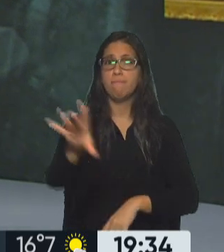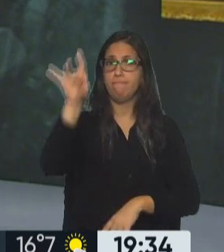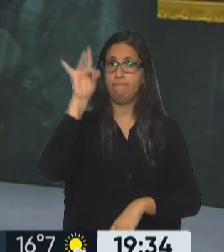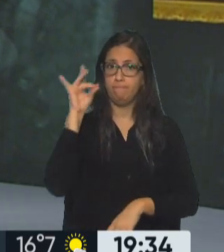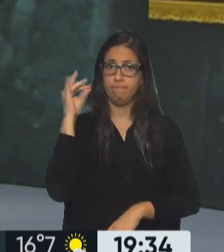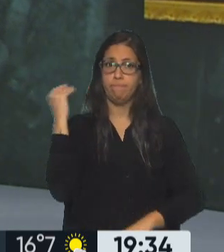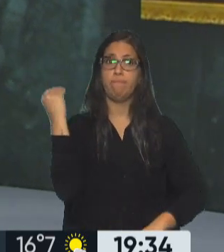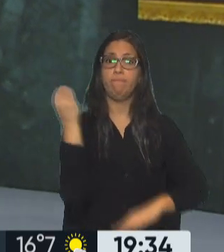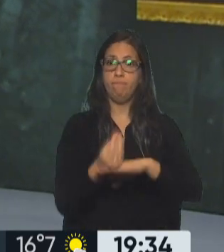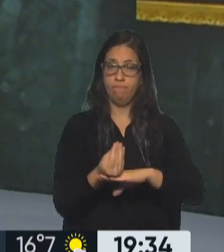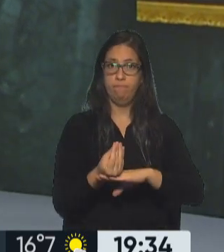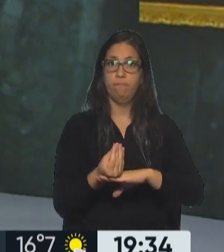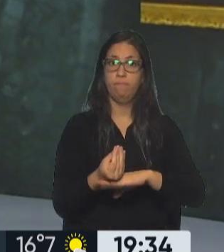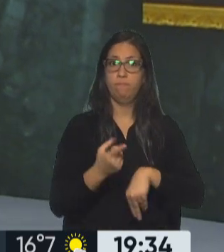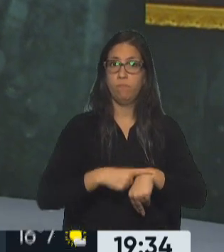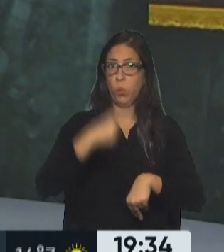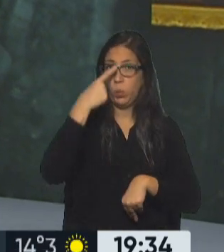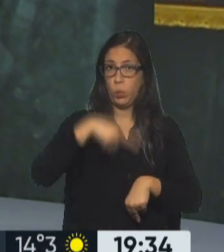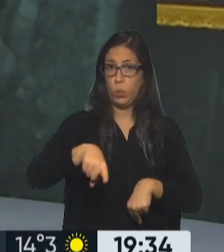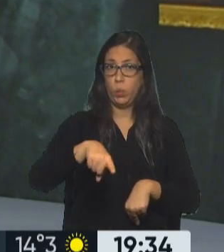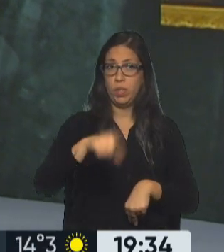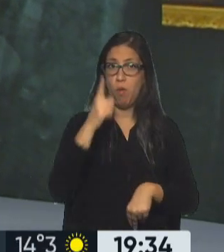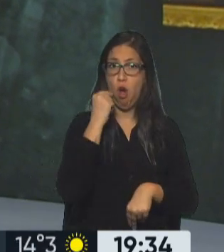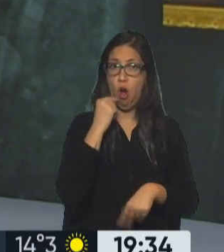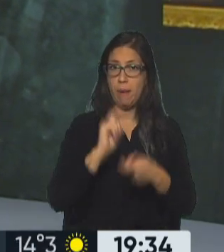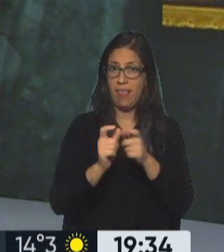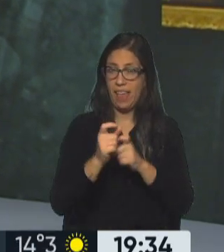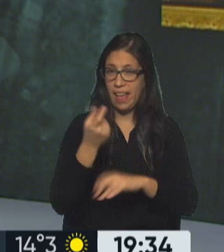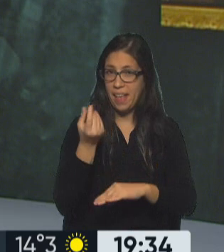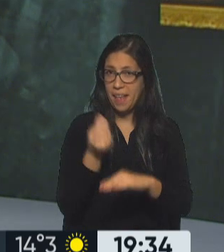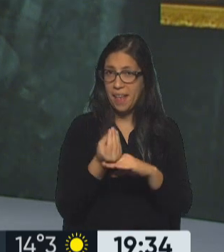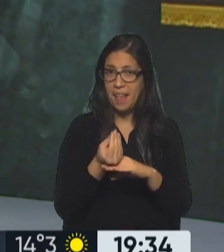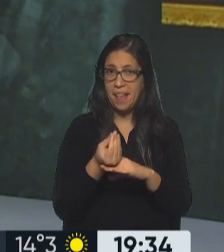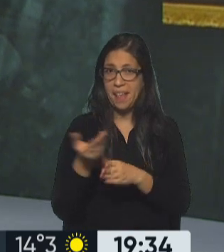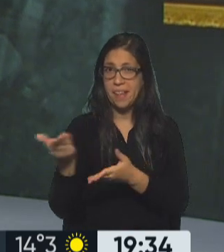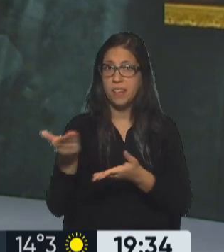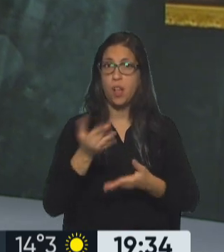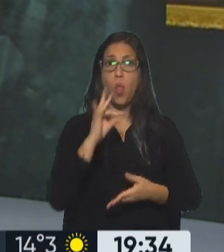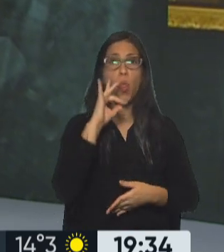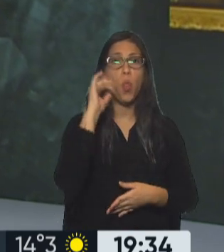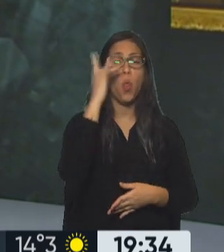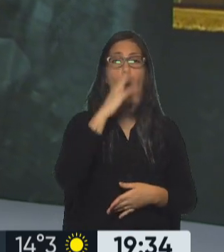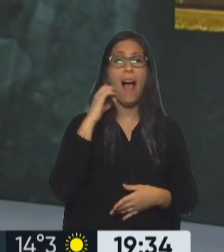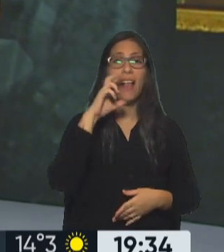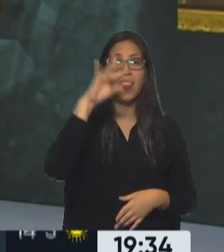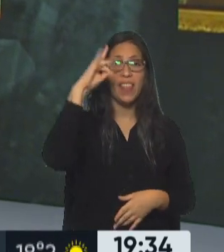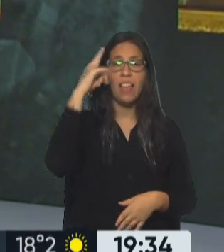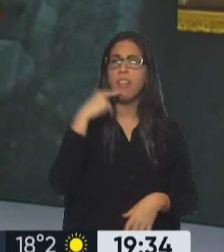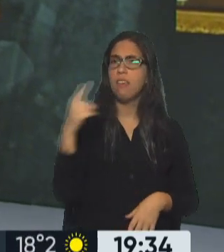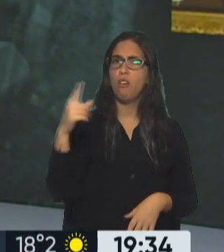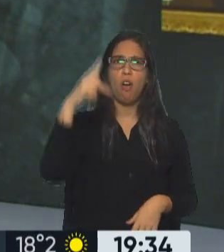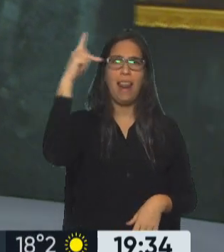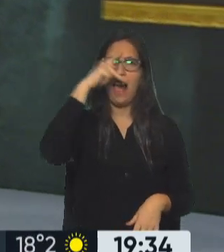presidente, designado por aquel último hombre en esa transición presidencial. Eduardo Duhalde dijo que sea Néstor